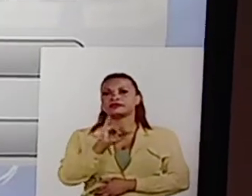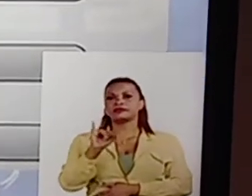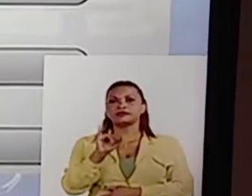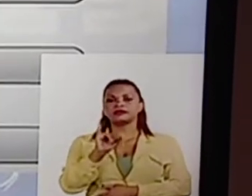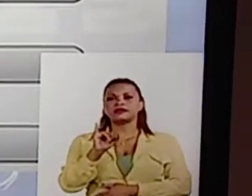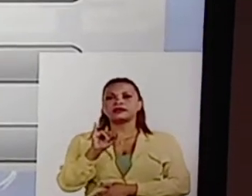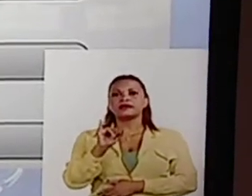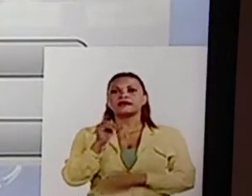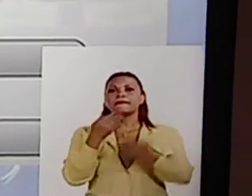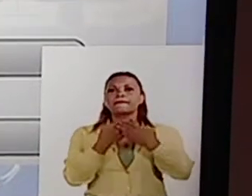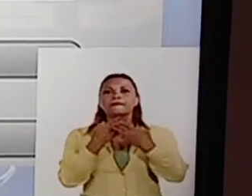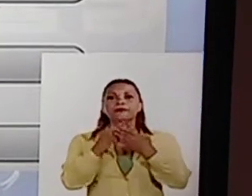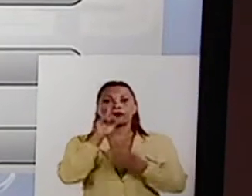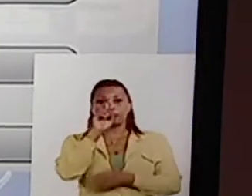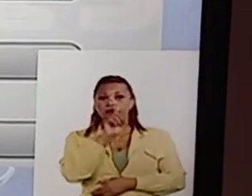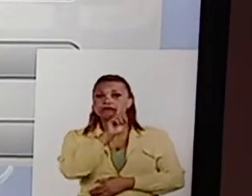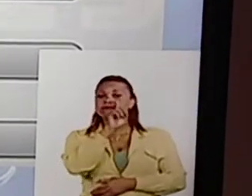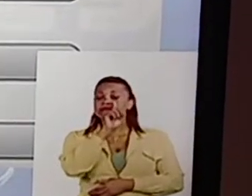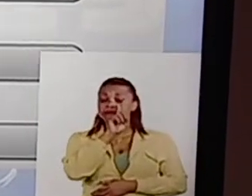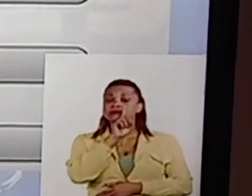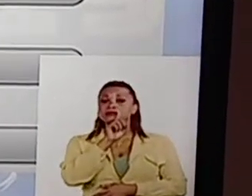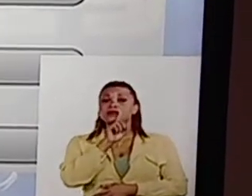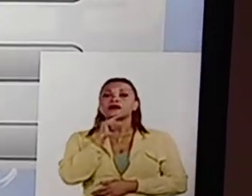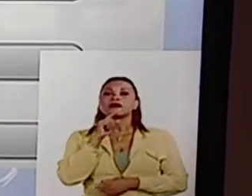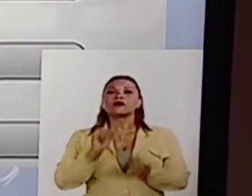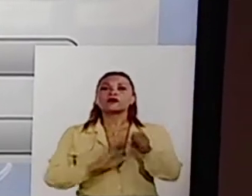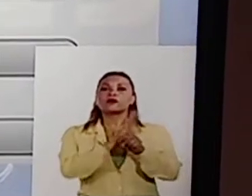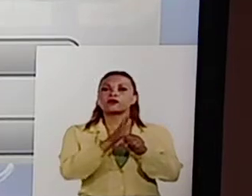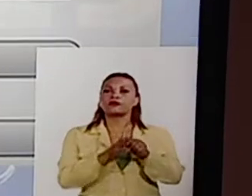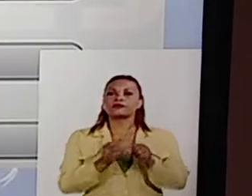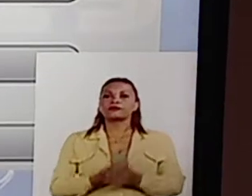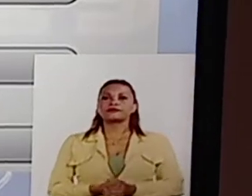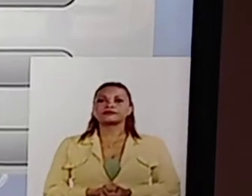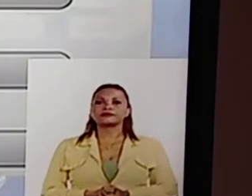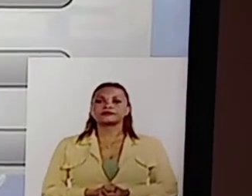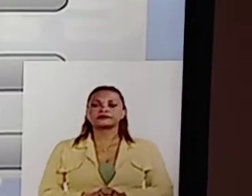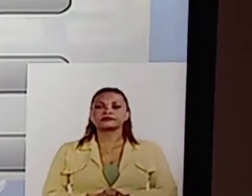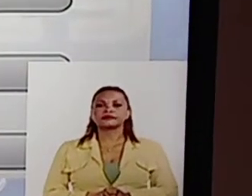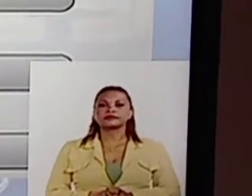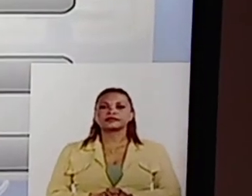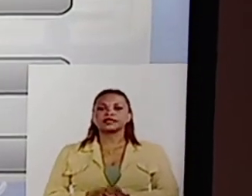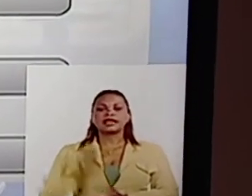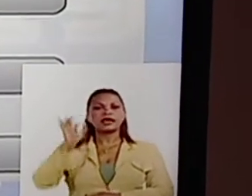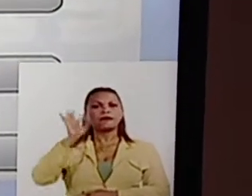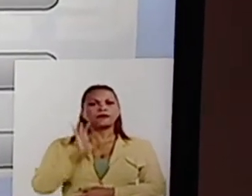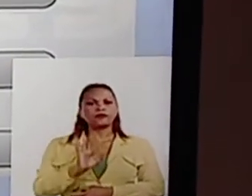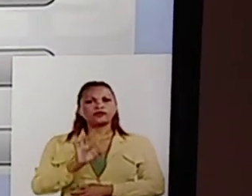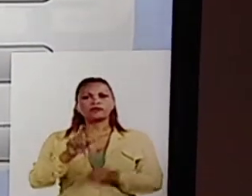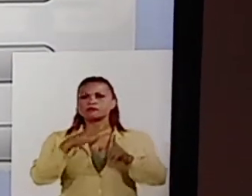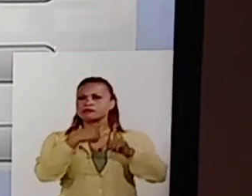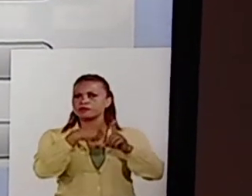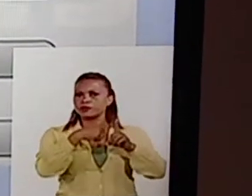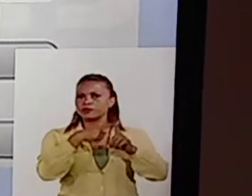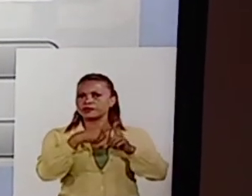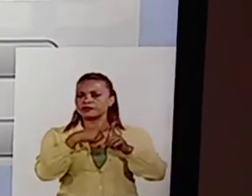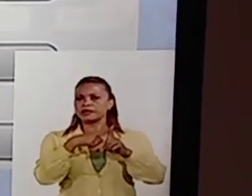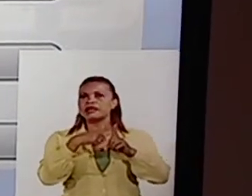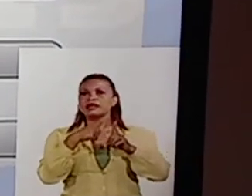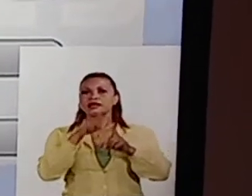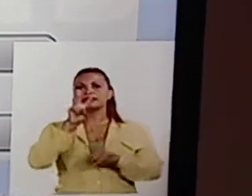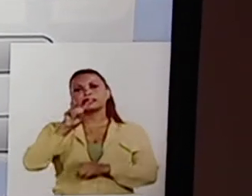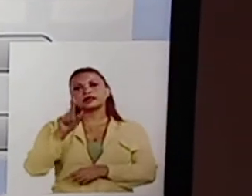154.866 personas con COVID-19, lo cual hace que la positividad de las muestras analizadas sea